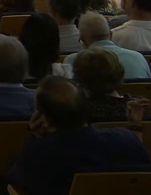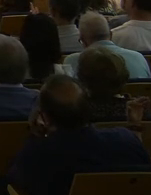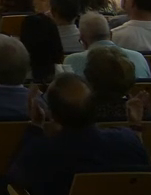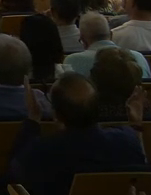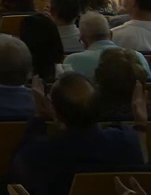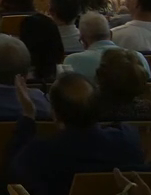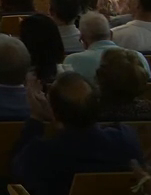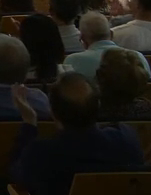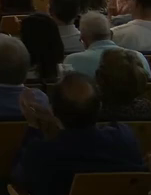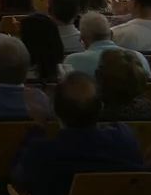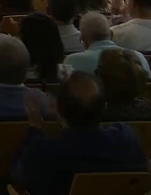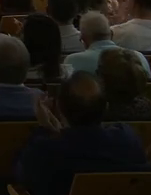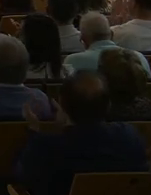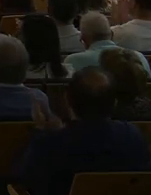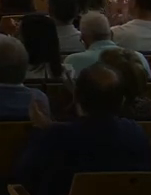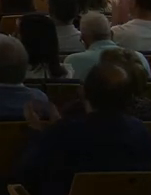gracias a vosotros un placer